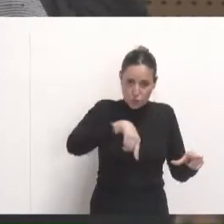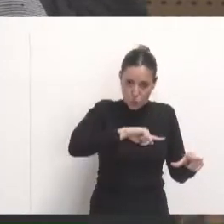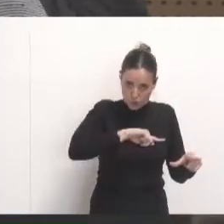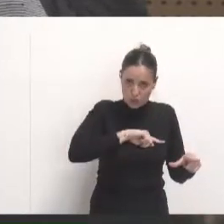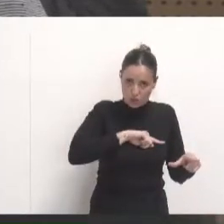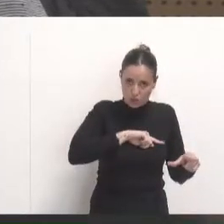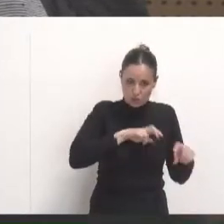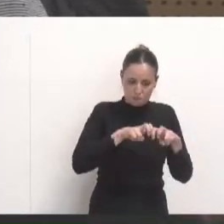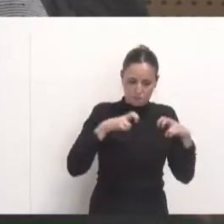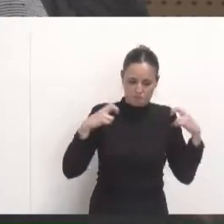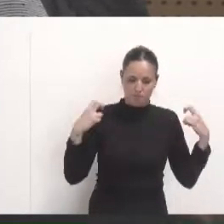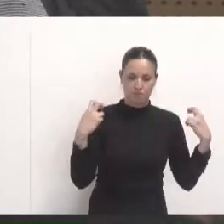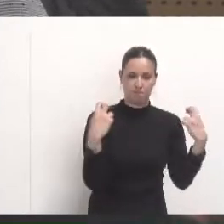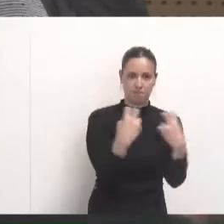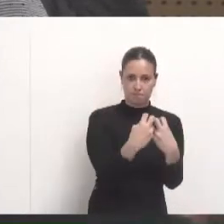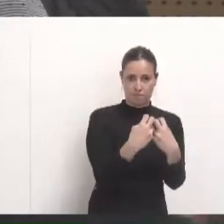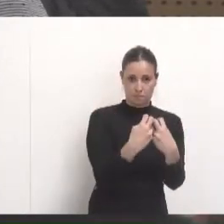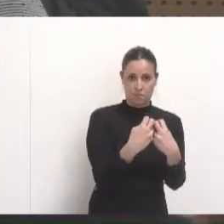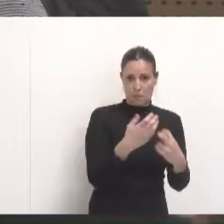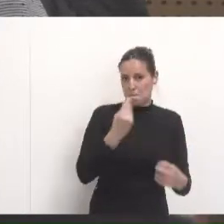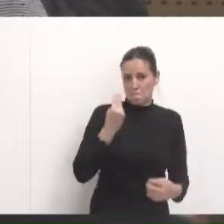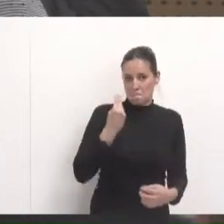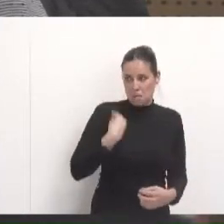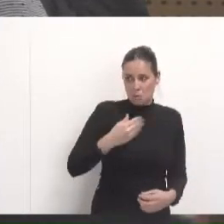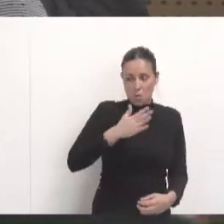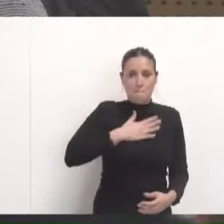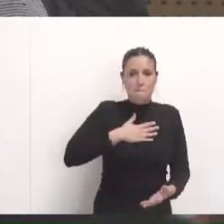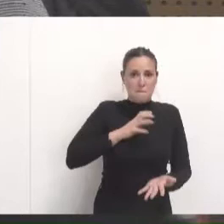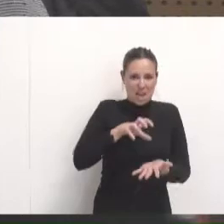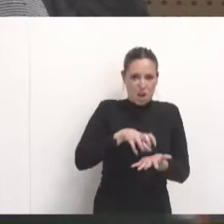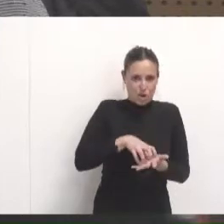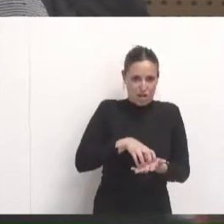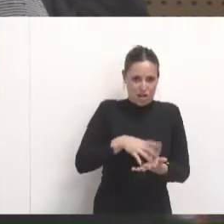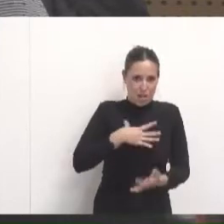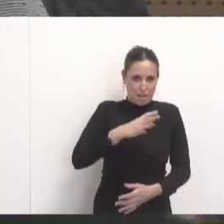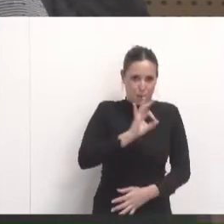en las dependencias de Podemos en este local,